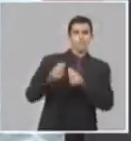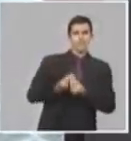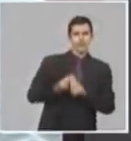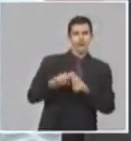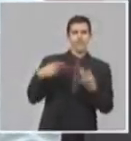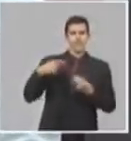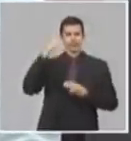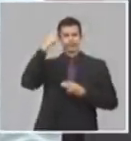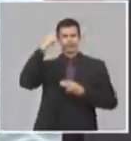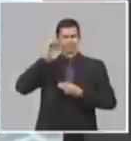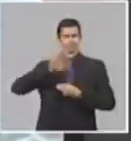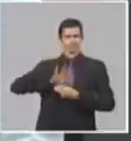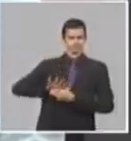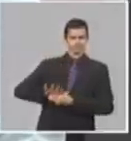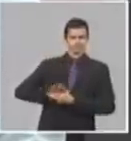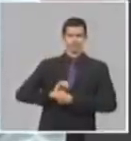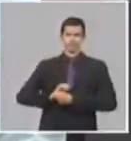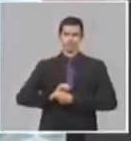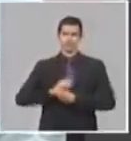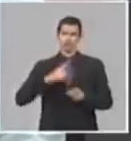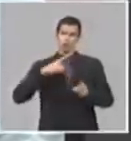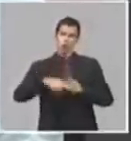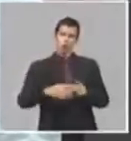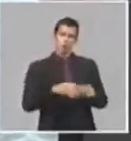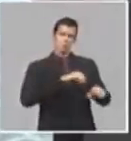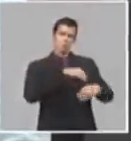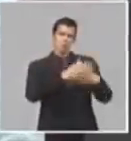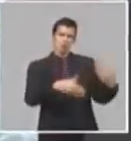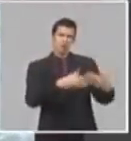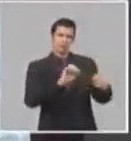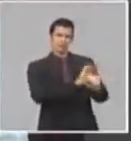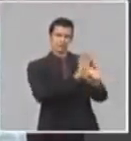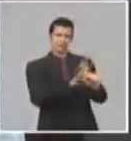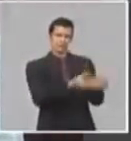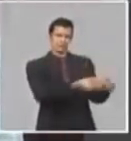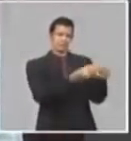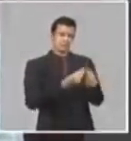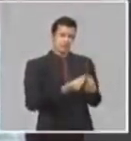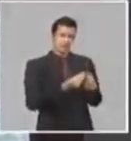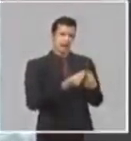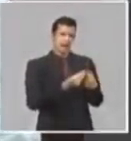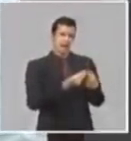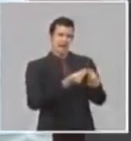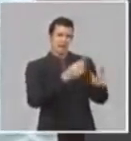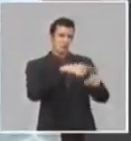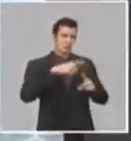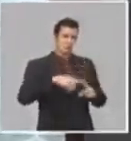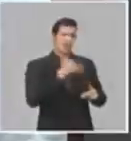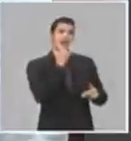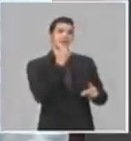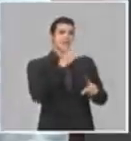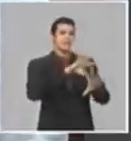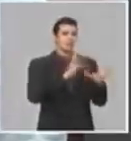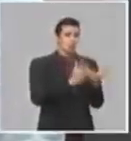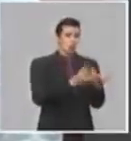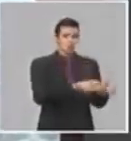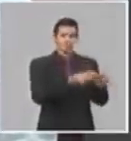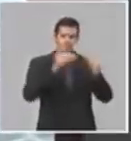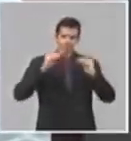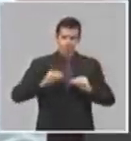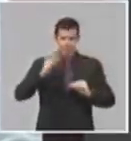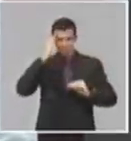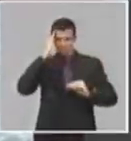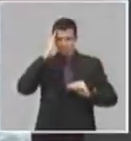exacerbado. Aplicar ciencia e innovación a todos los procesos productivos y dinámicas sociales para afianzar